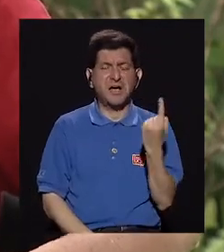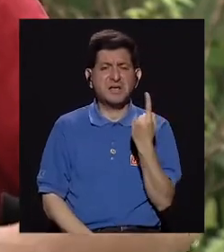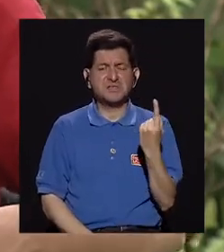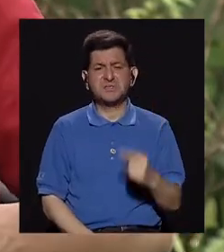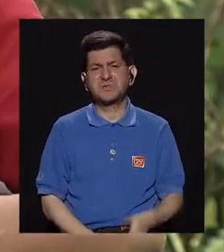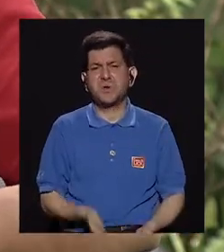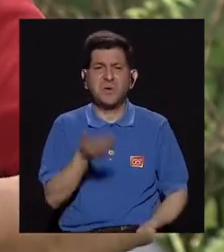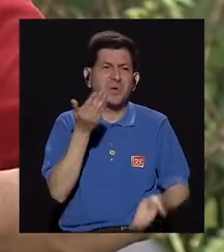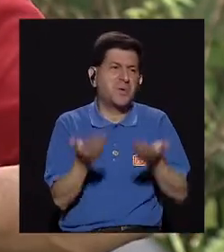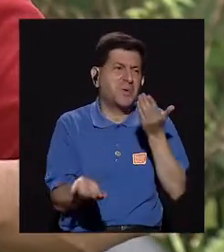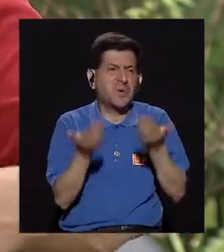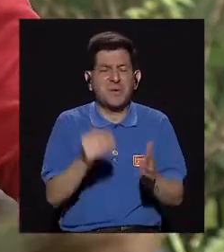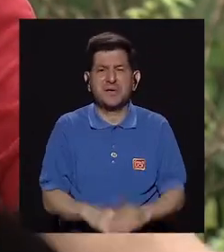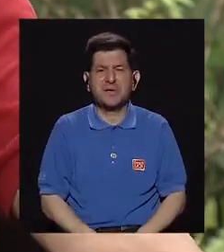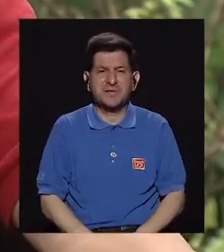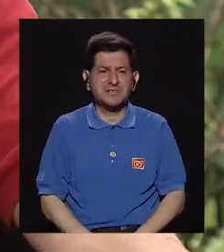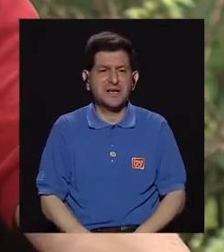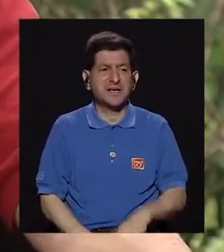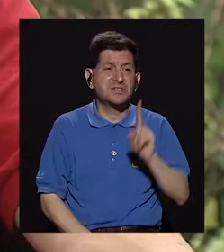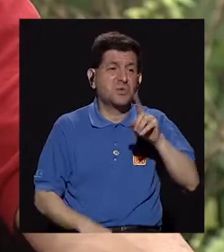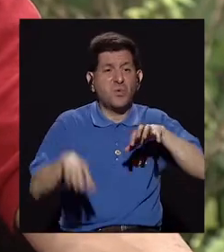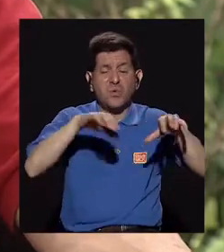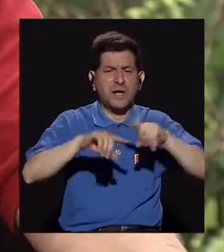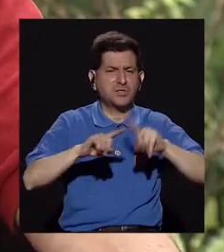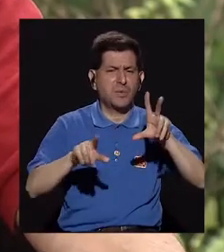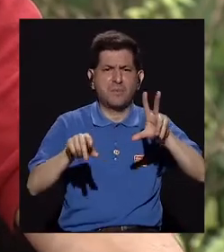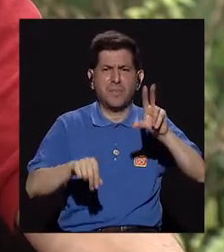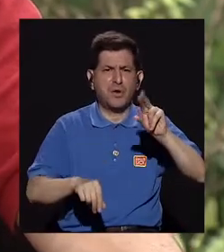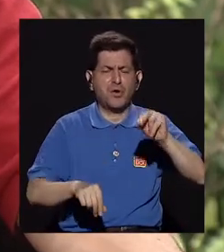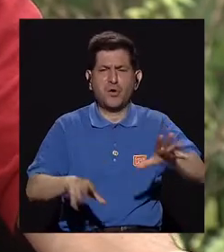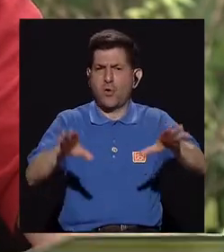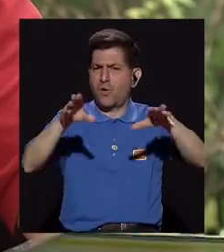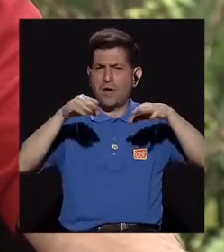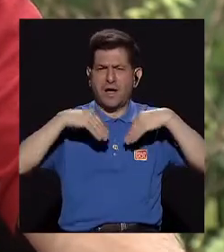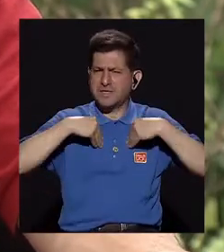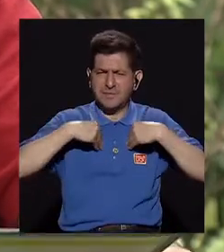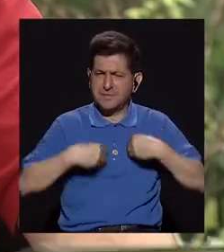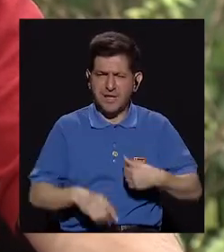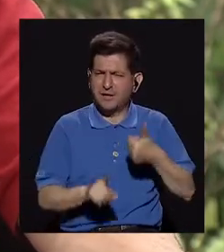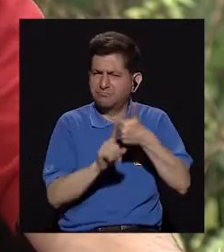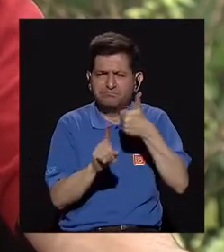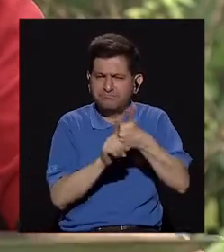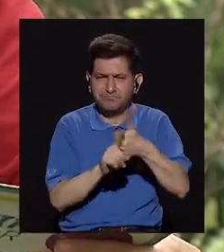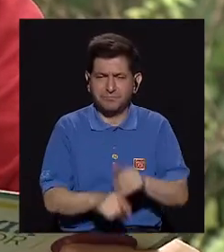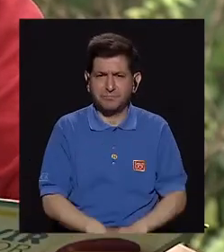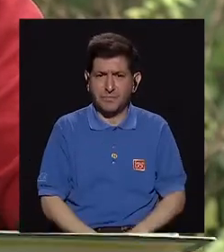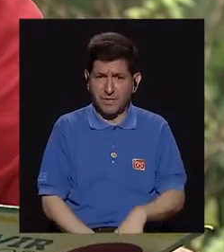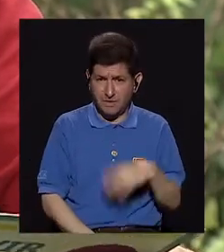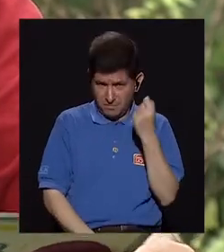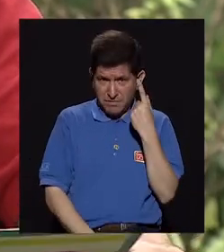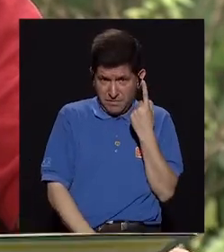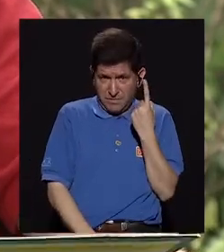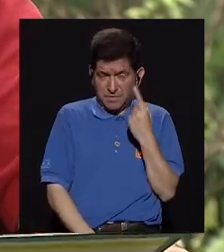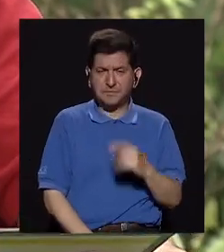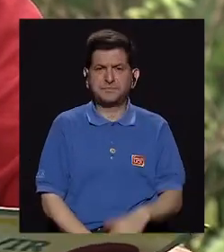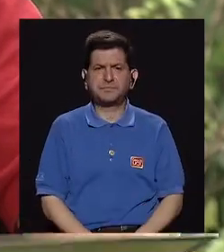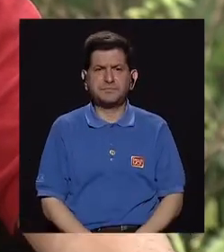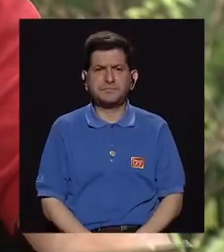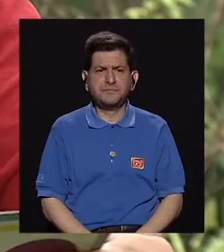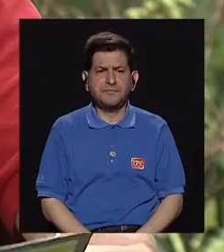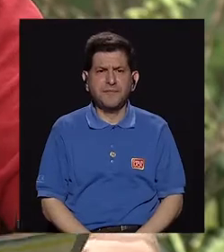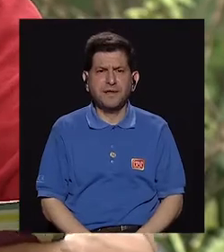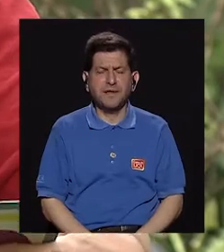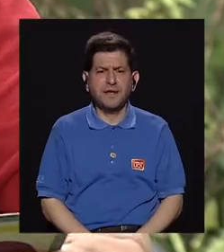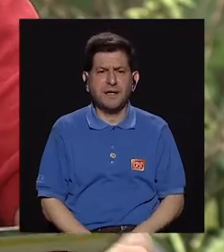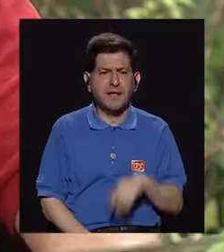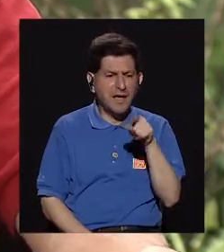como un sitio apropiado. No sé si me explico. Claro. Entonces, ¿cuál es, dónde